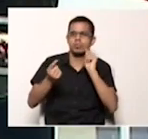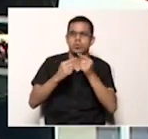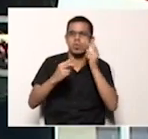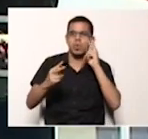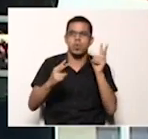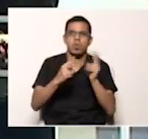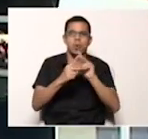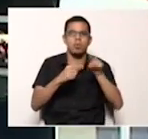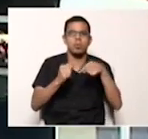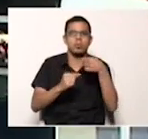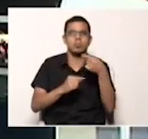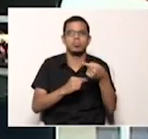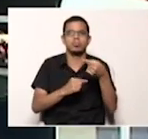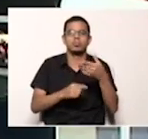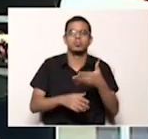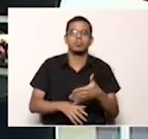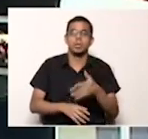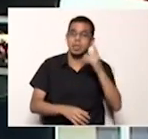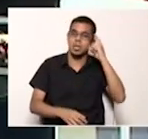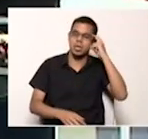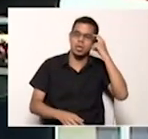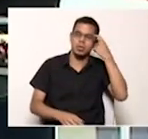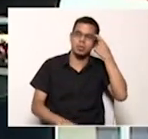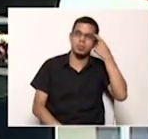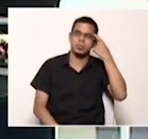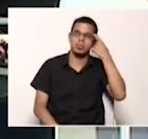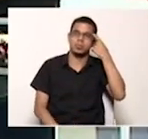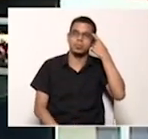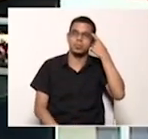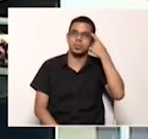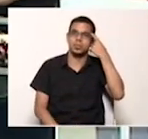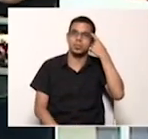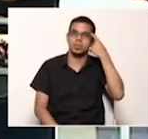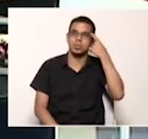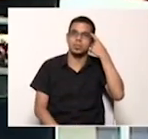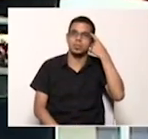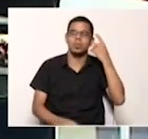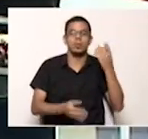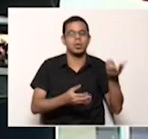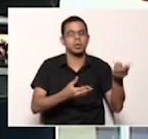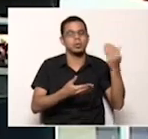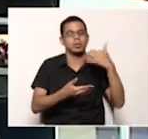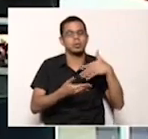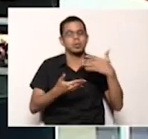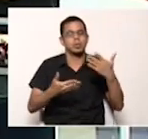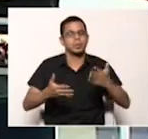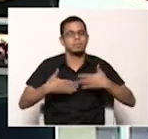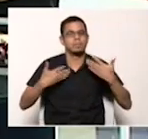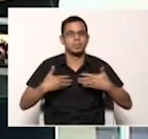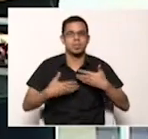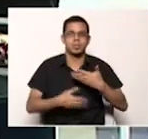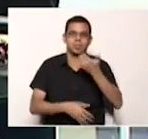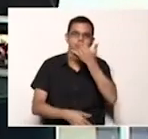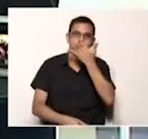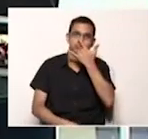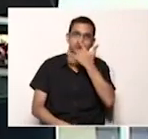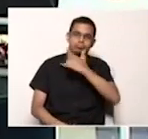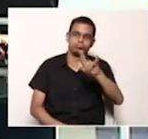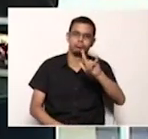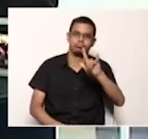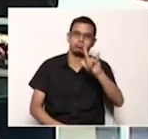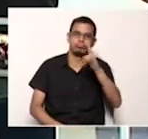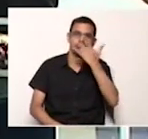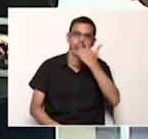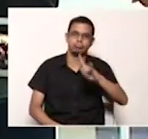próxima clase, los queremos. Recuerden volver con mucho entusiasmo y bueno. Bueno, será hasta una próxima,